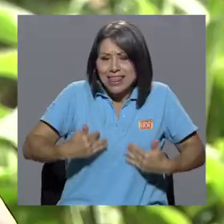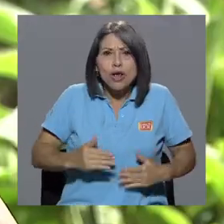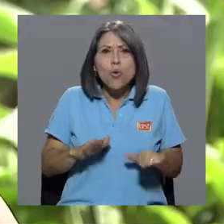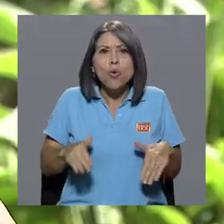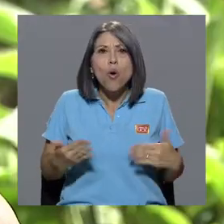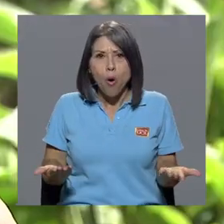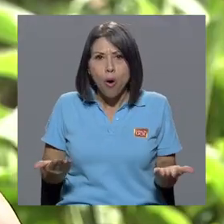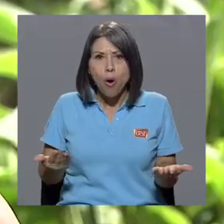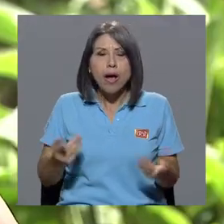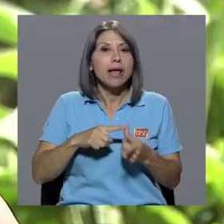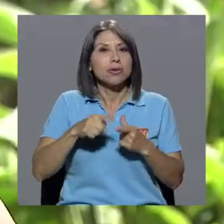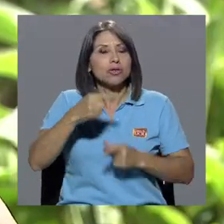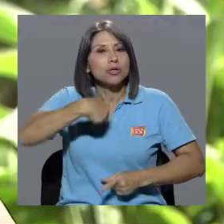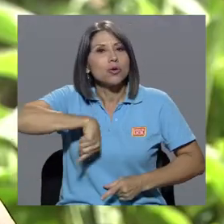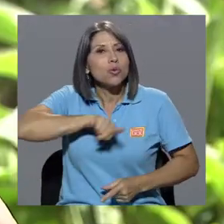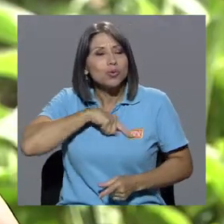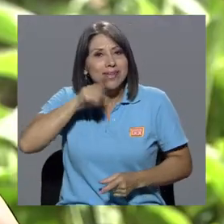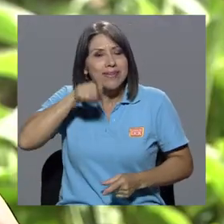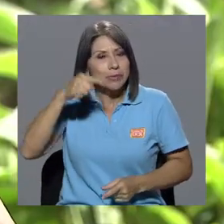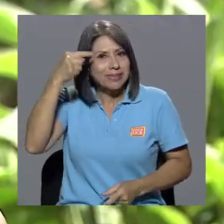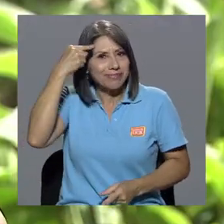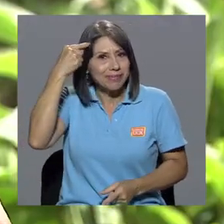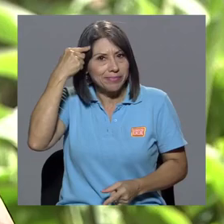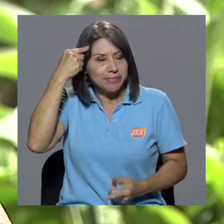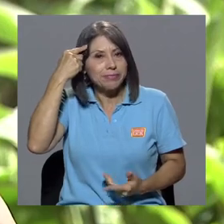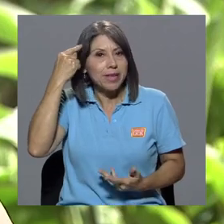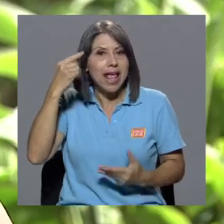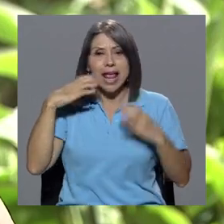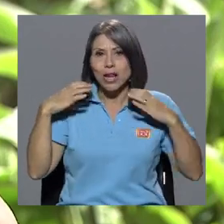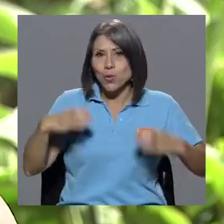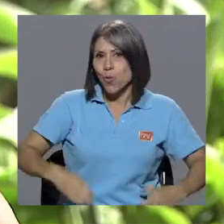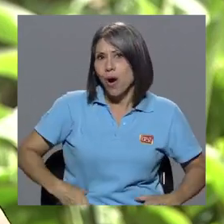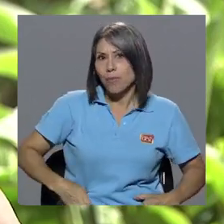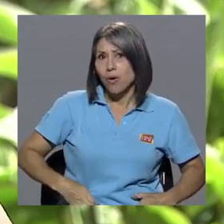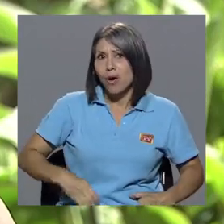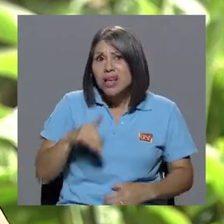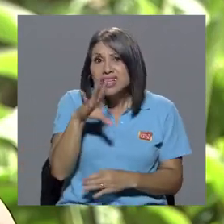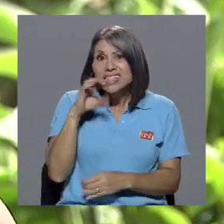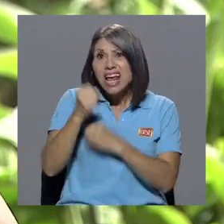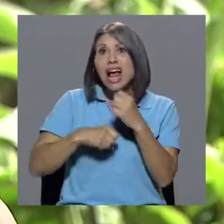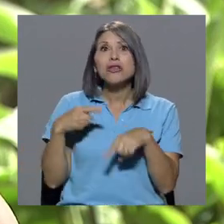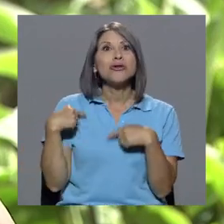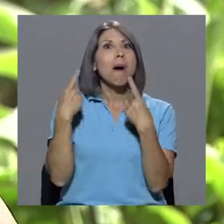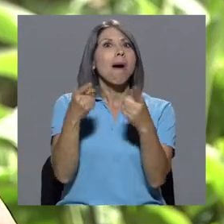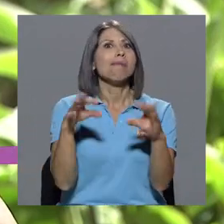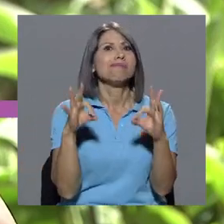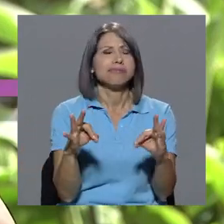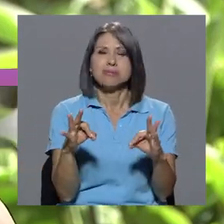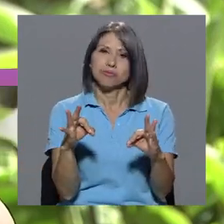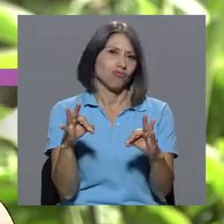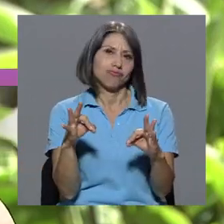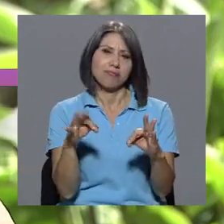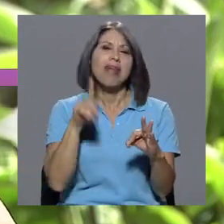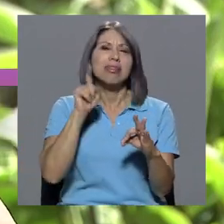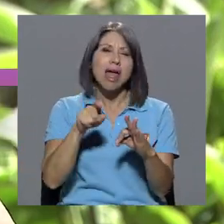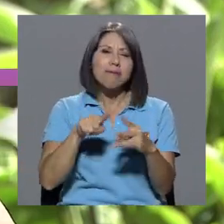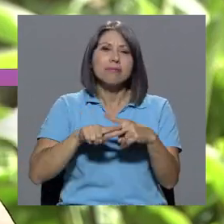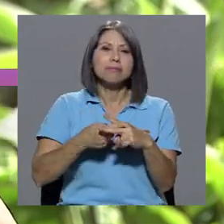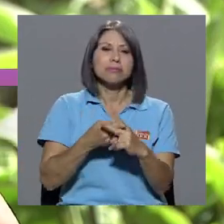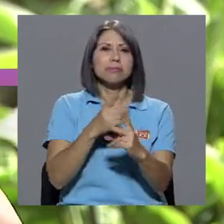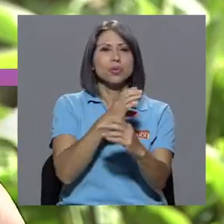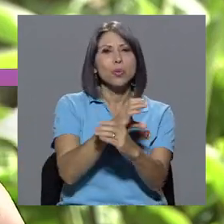Entonces uno tiene que empezar a pensar que el cuerpo no le va a durar 100 años, ¿verdad? Tiene que empezar a cuidarlo